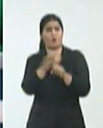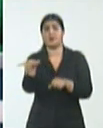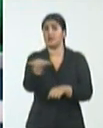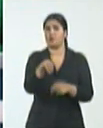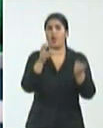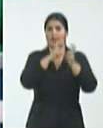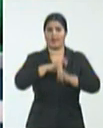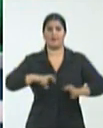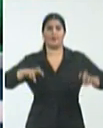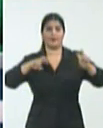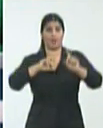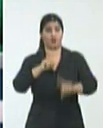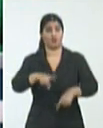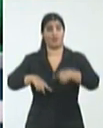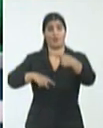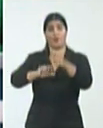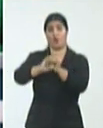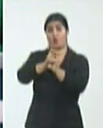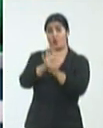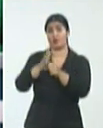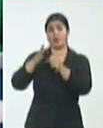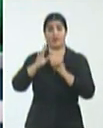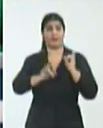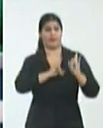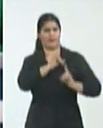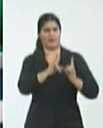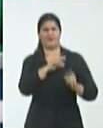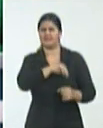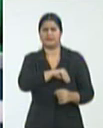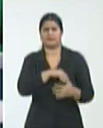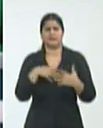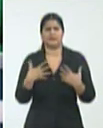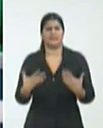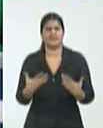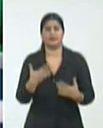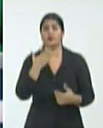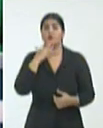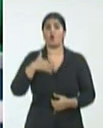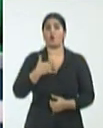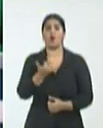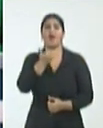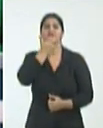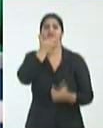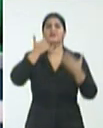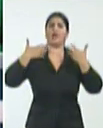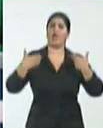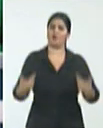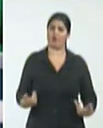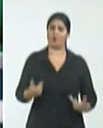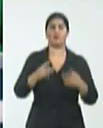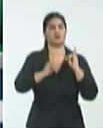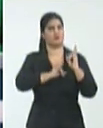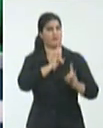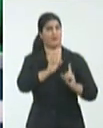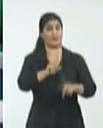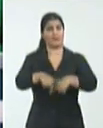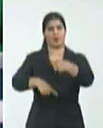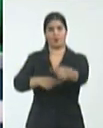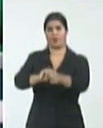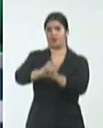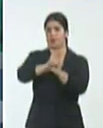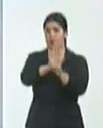en un organismo tan frágil como es un lactante o un niño. De 20 a 39 años de